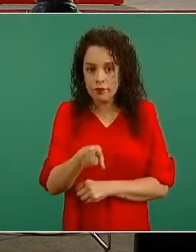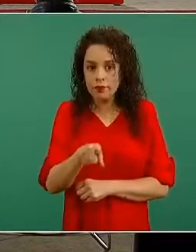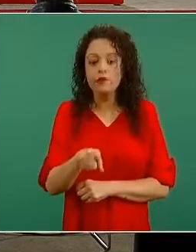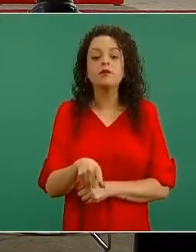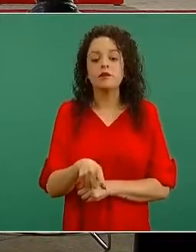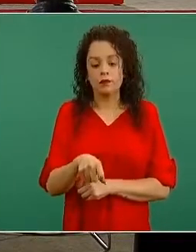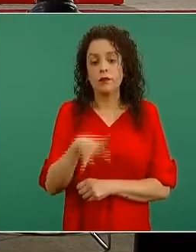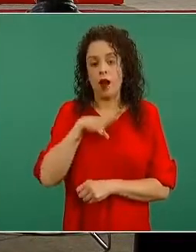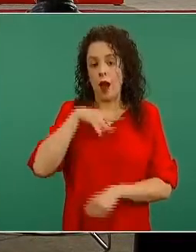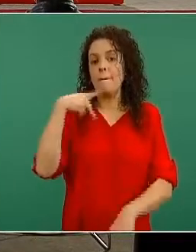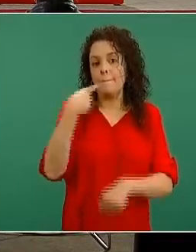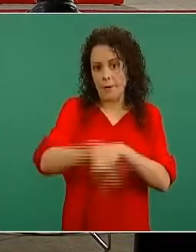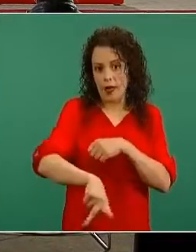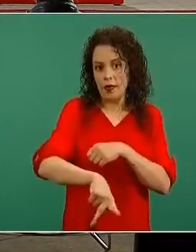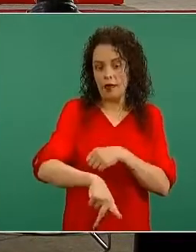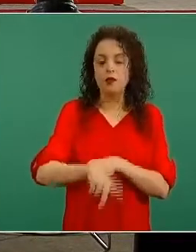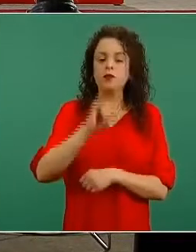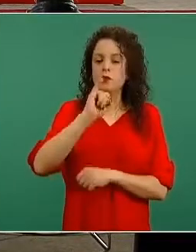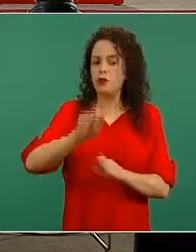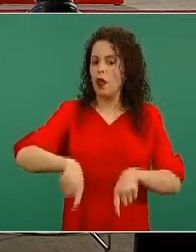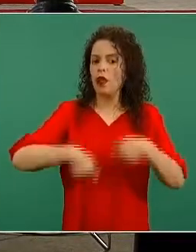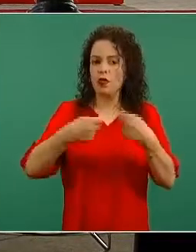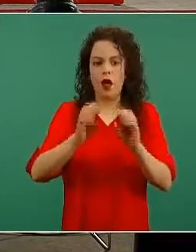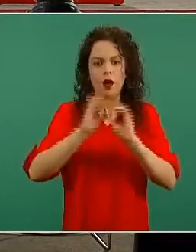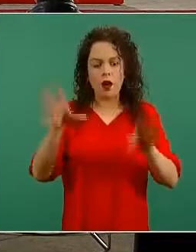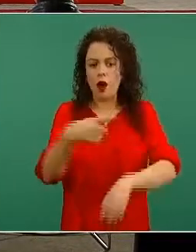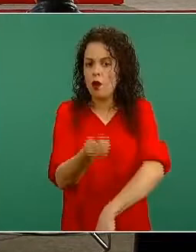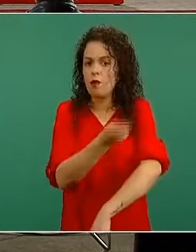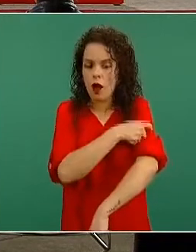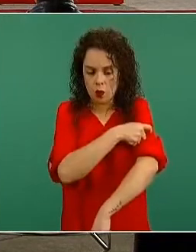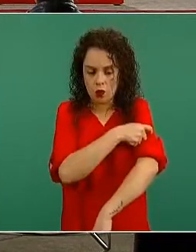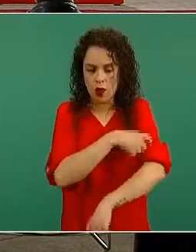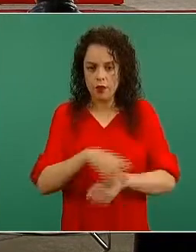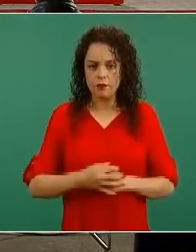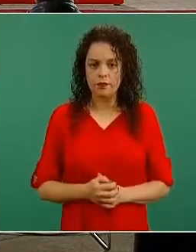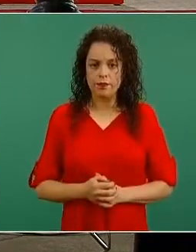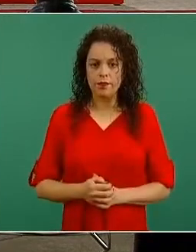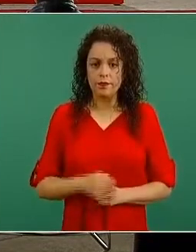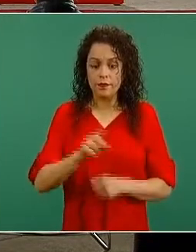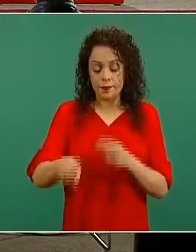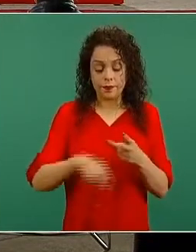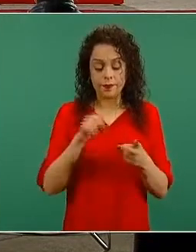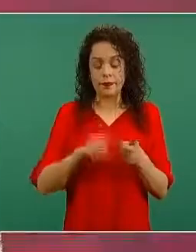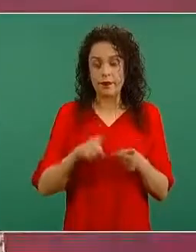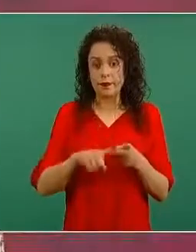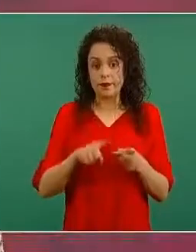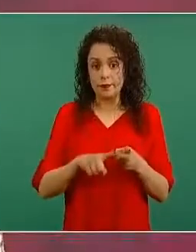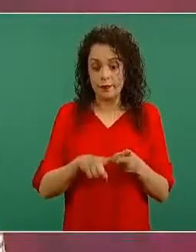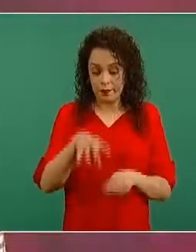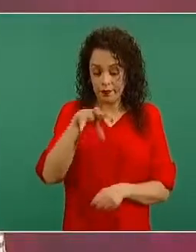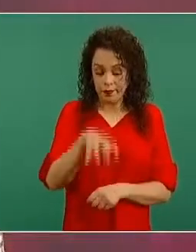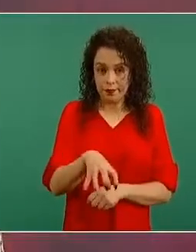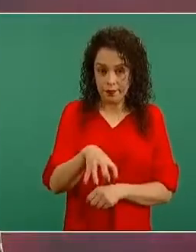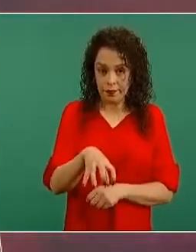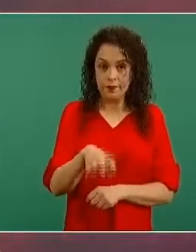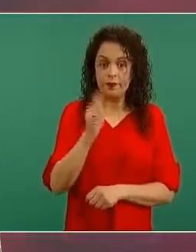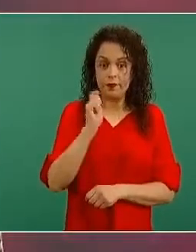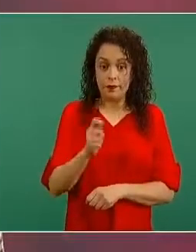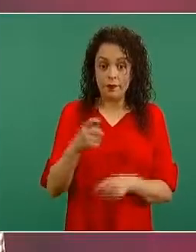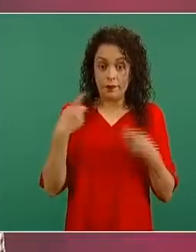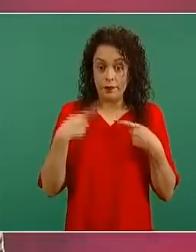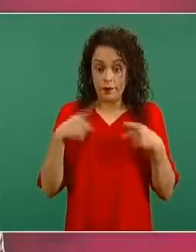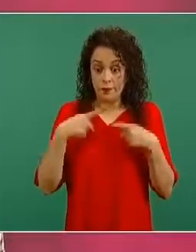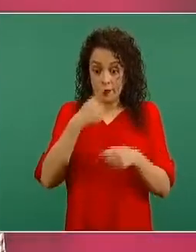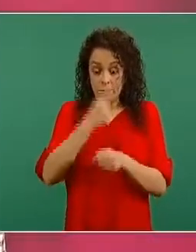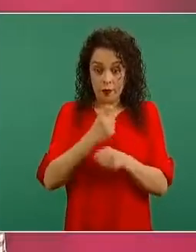mayor riesgo. Se les va a vacunar, se les está vacunando. Segundo conjunto, el personal del primer nivel de atención.